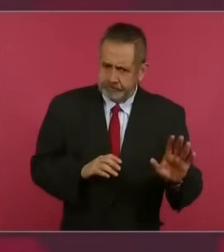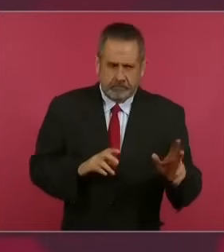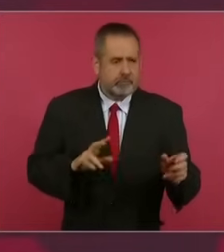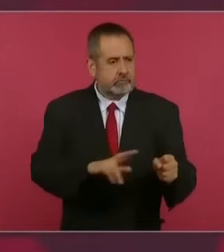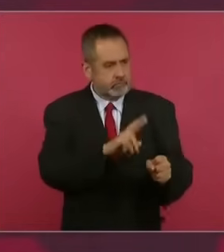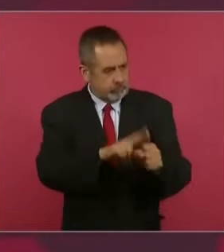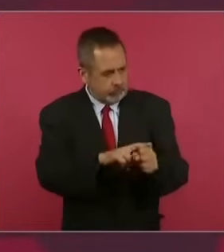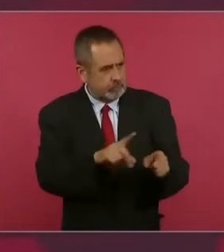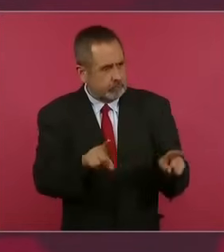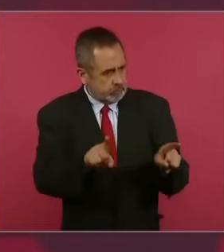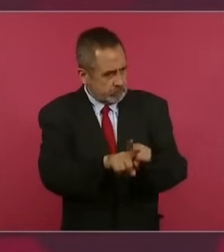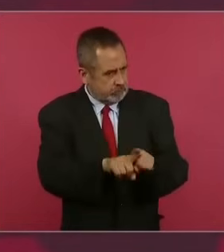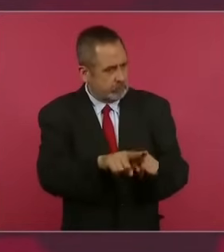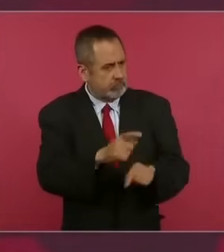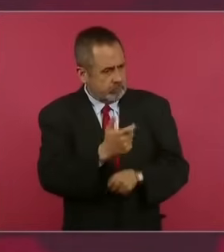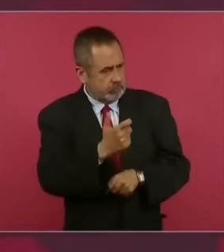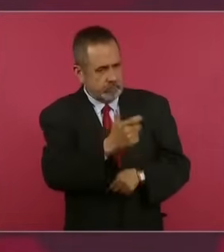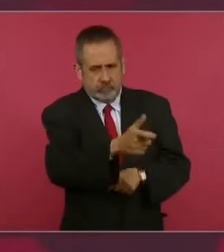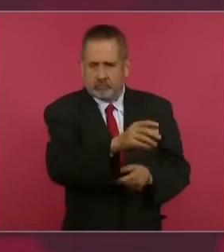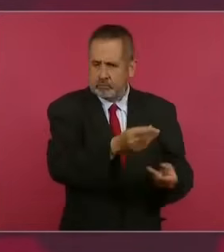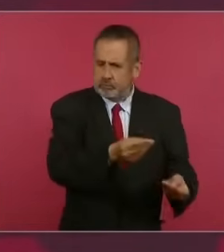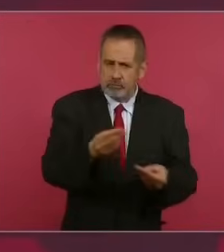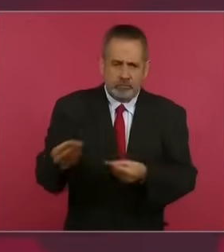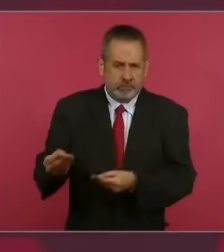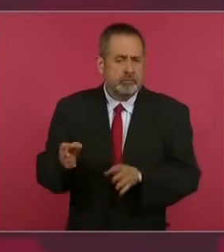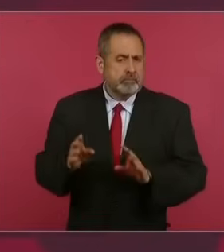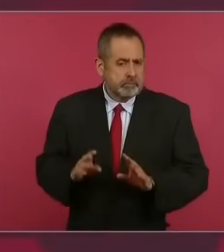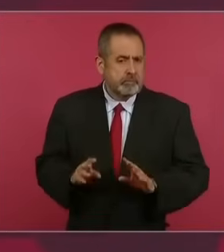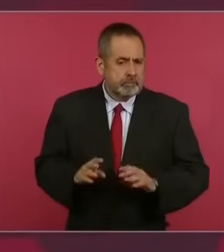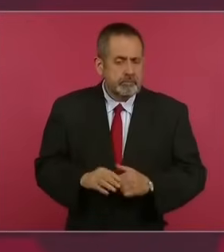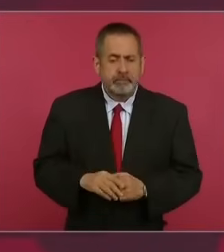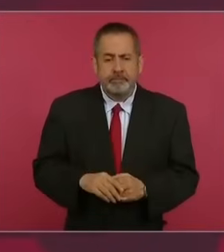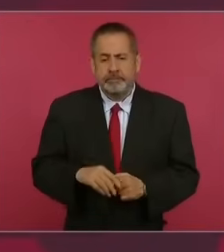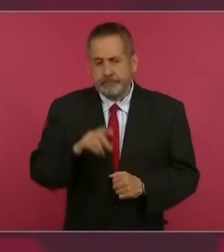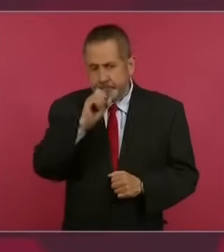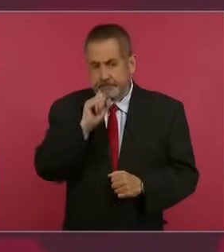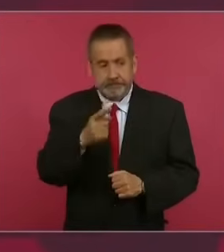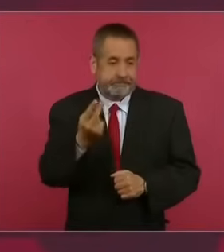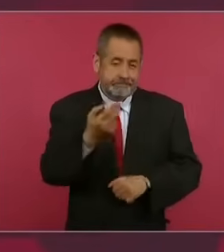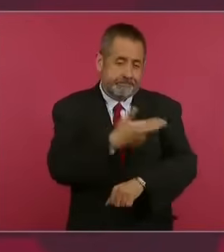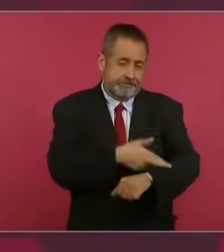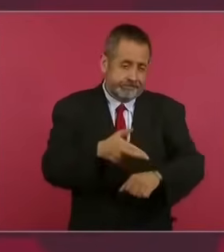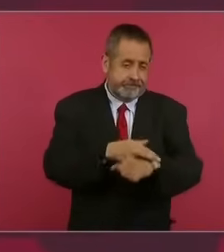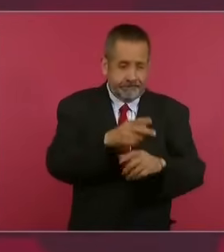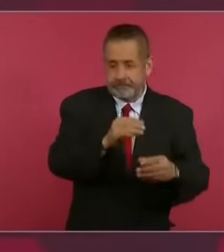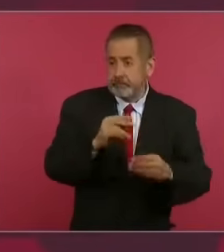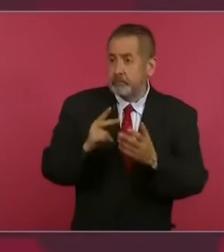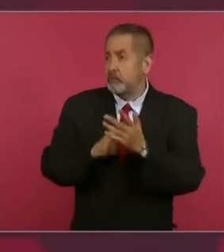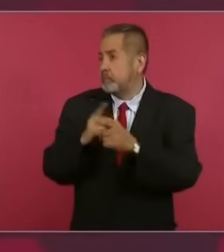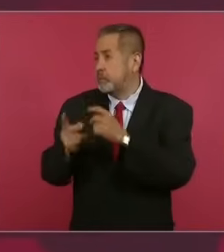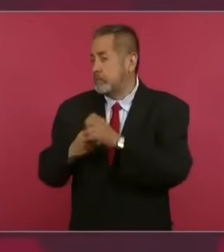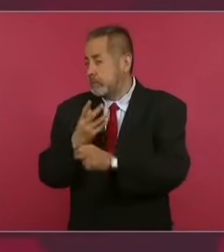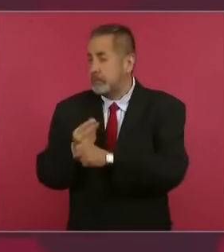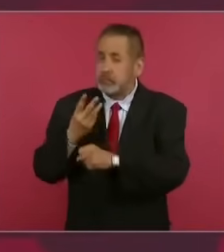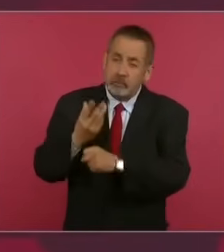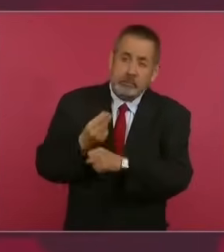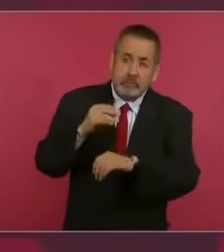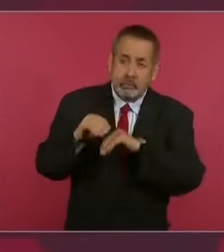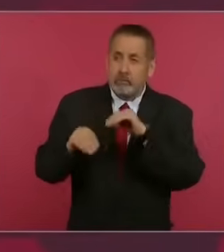precios. Se van a necesitar estos materiales para la construcción,